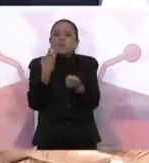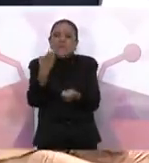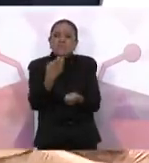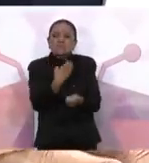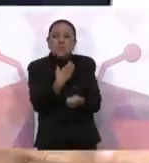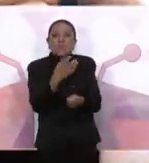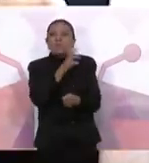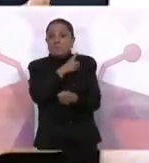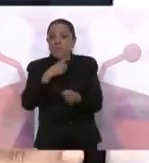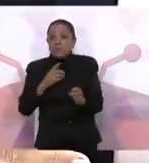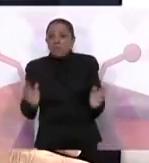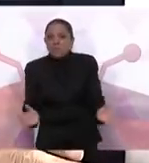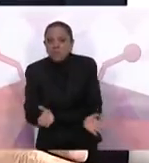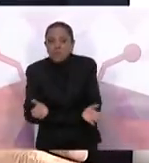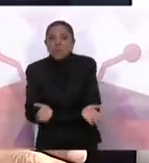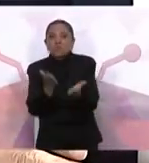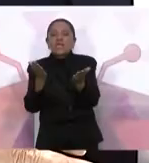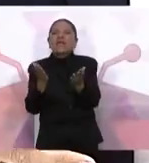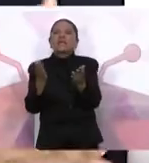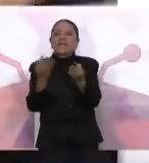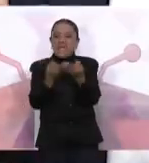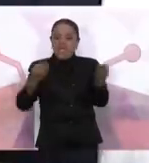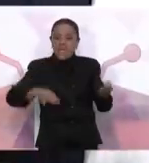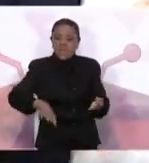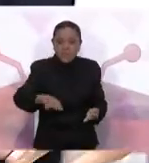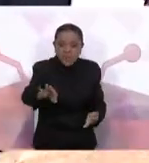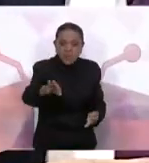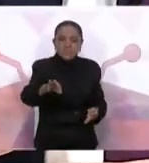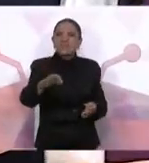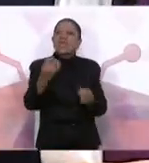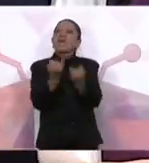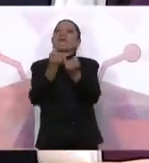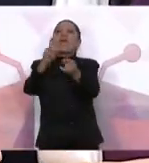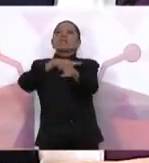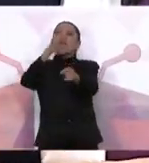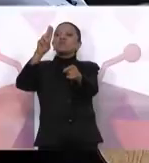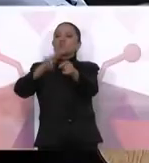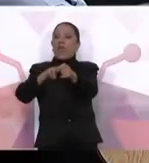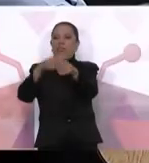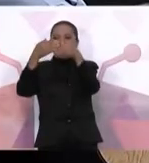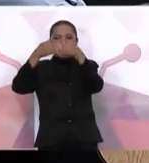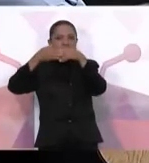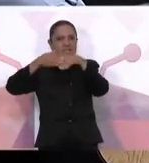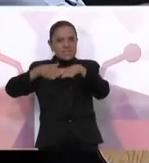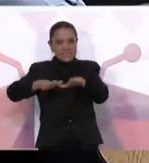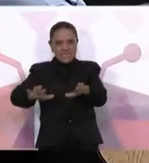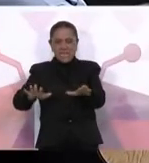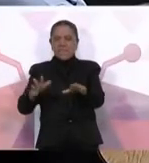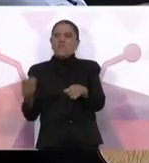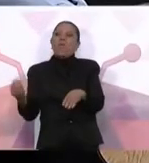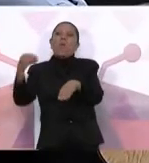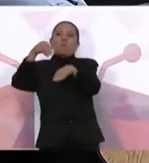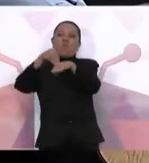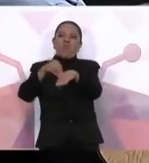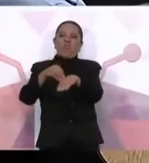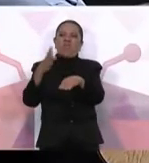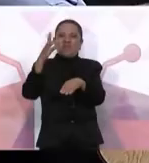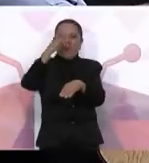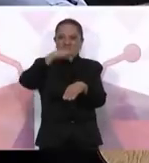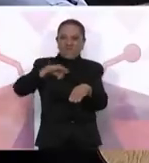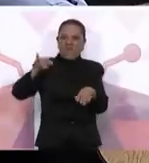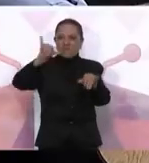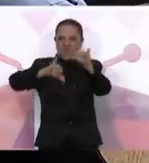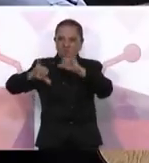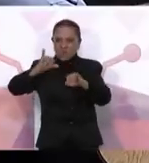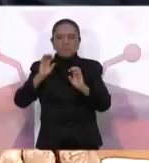desde luego sin imponerle a nadie este modelo pero si tenemos que ir cambiando ya la forma de